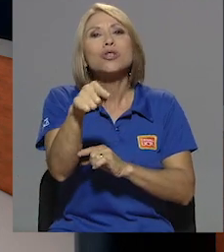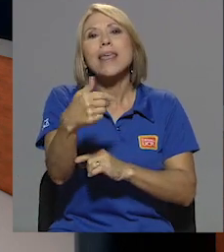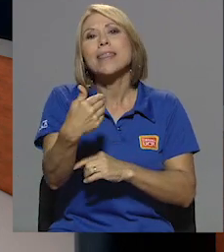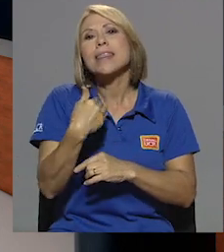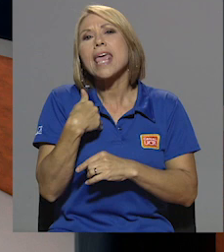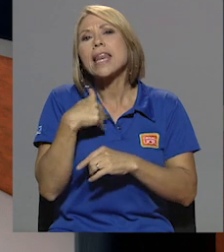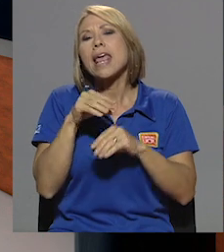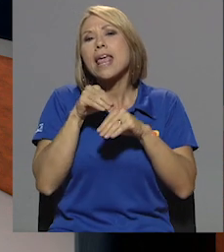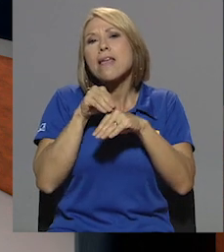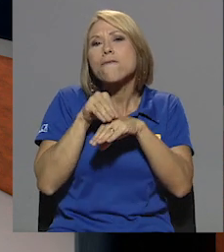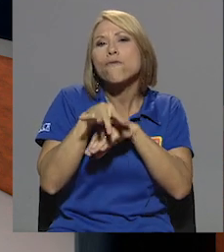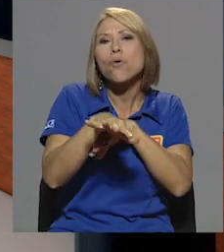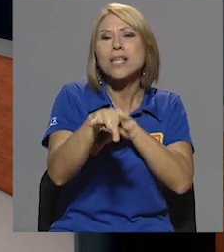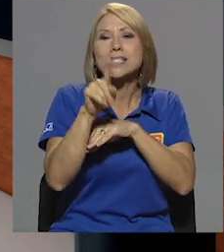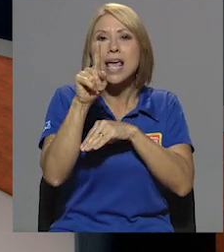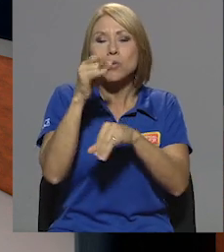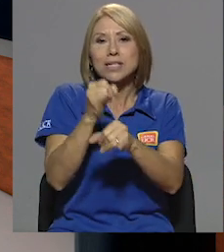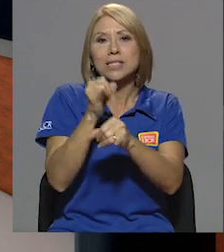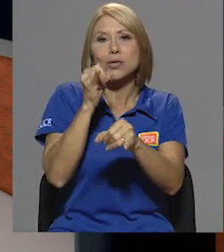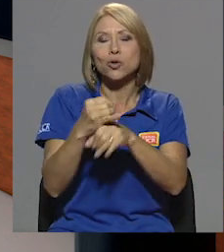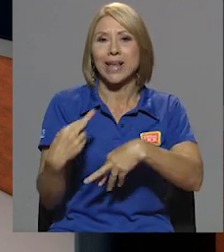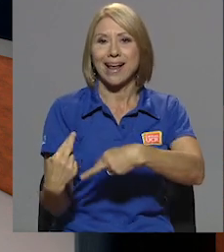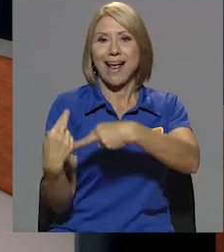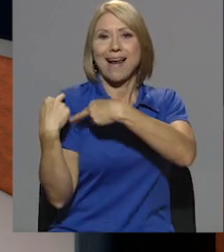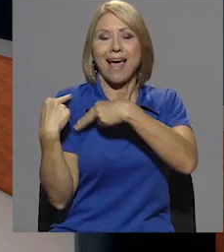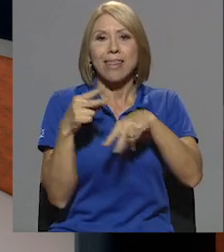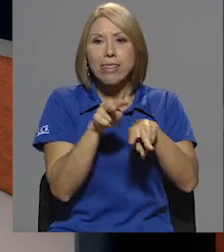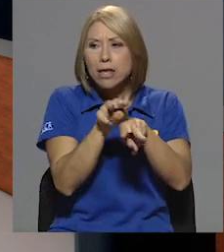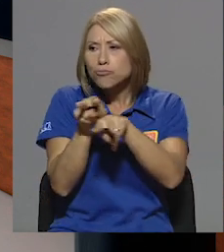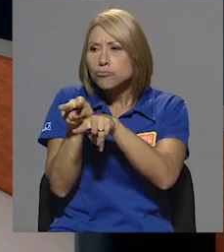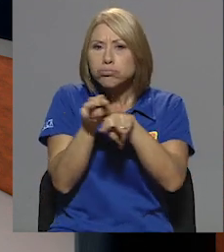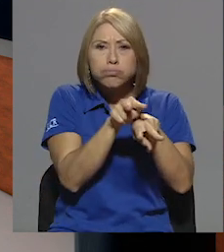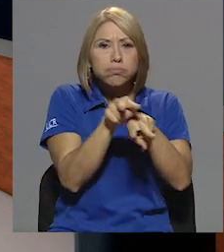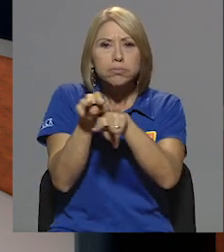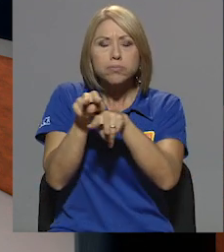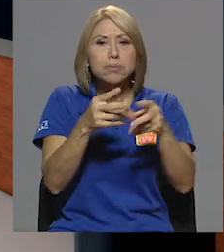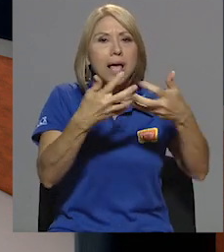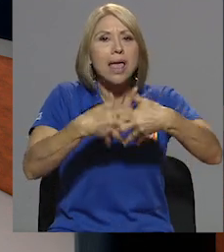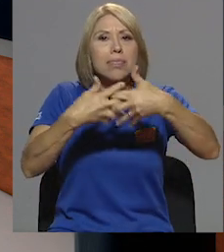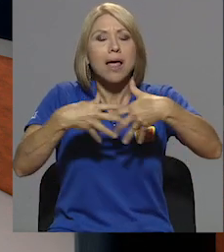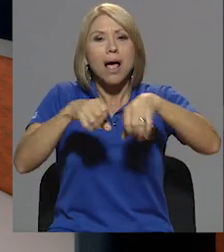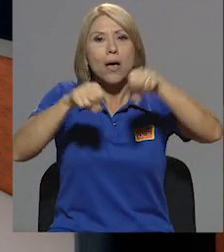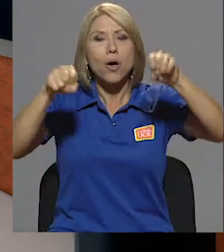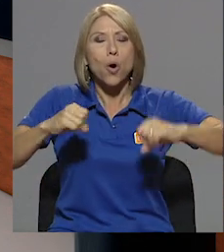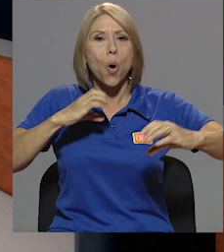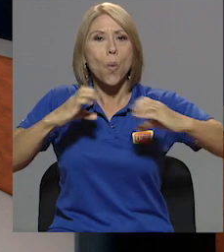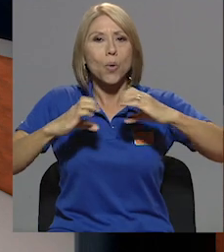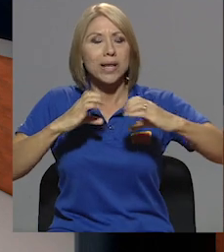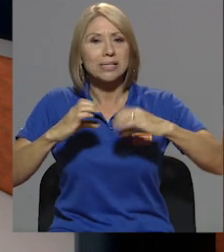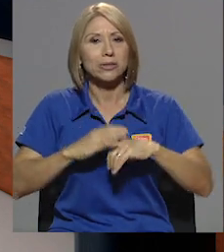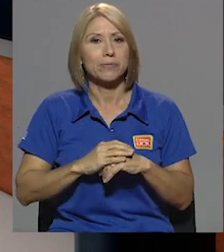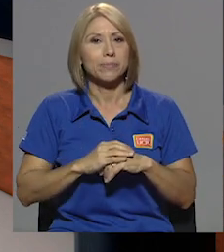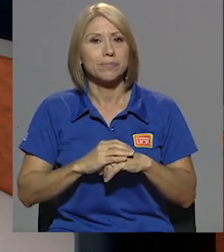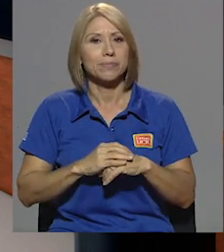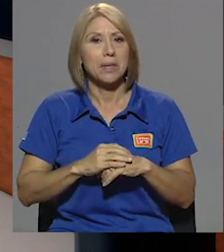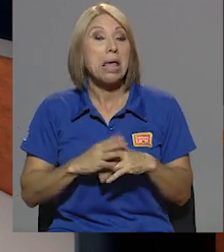que usted tiene una posición de influencia en una institución encargada de supervisar las empresas de telecomunicaciones